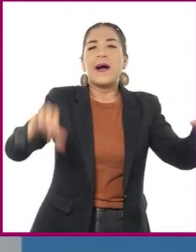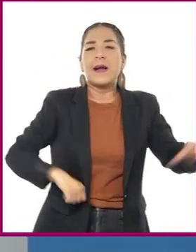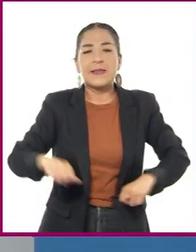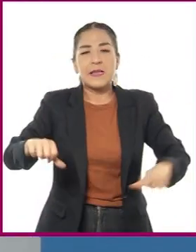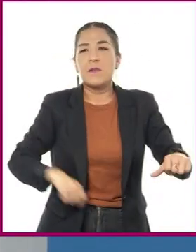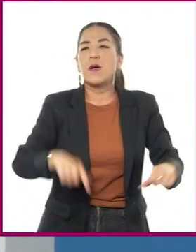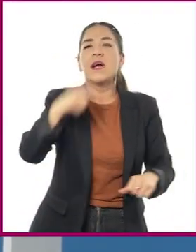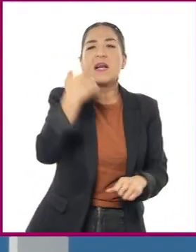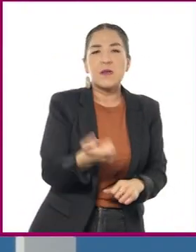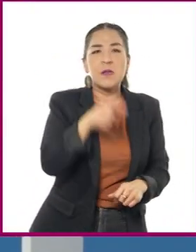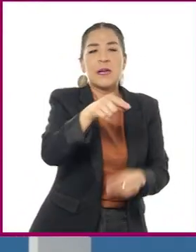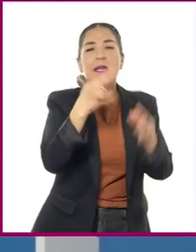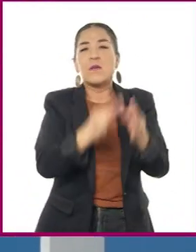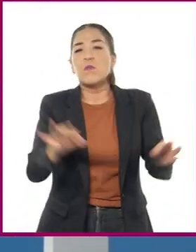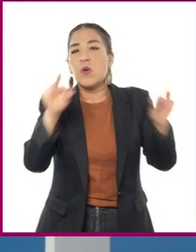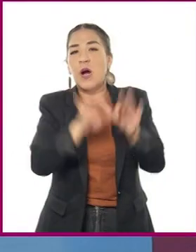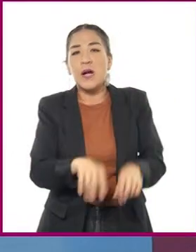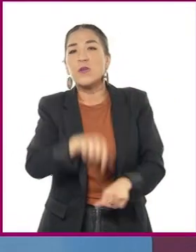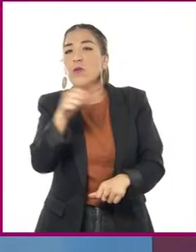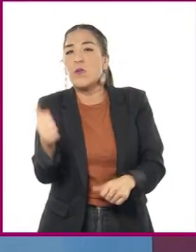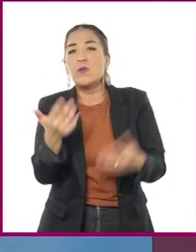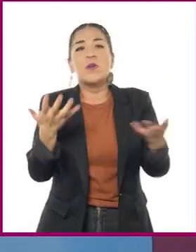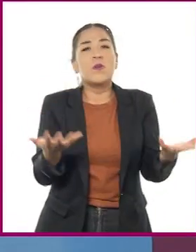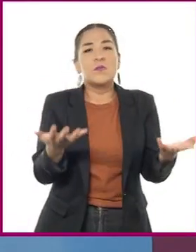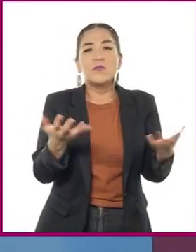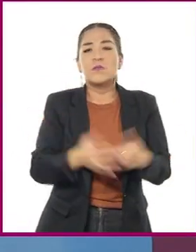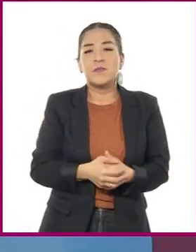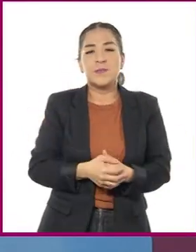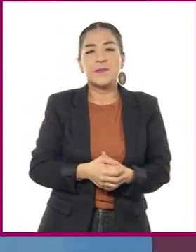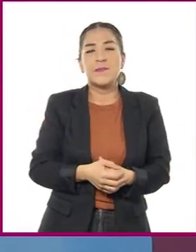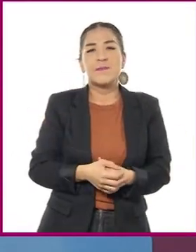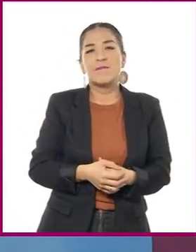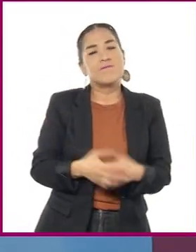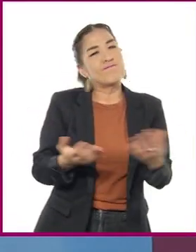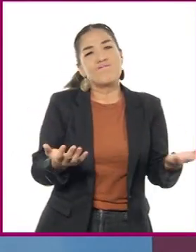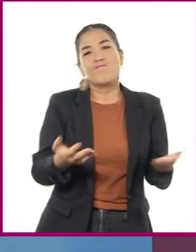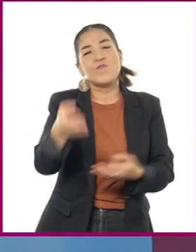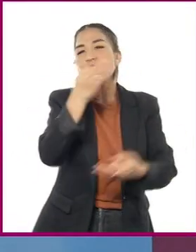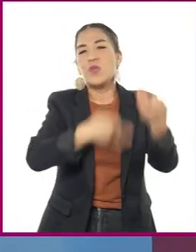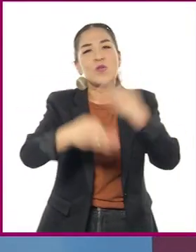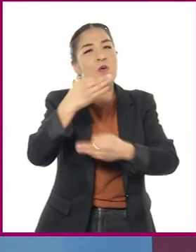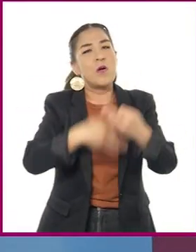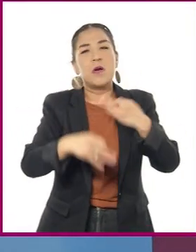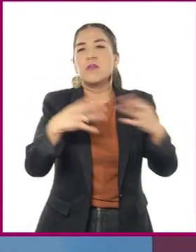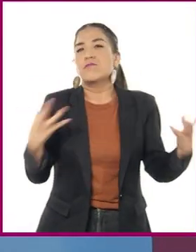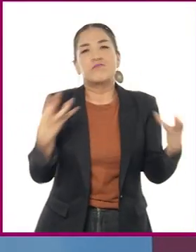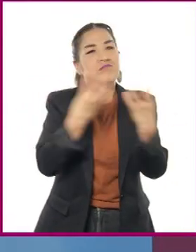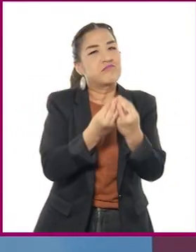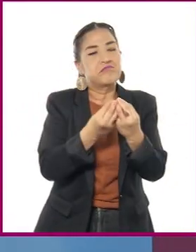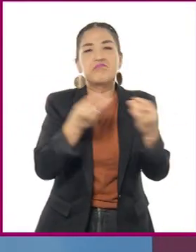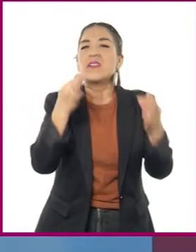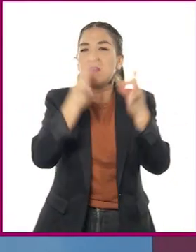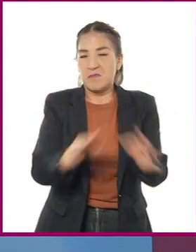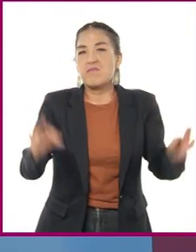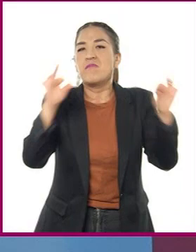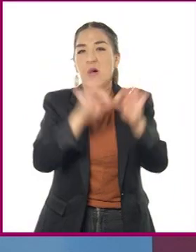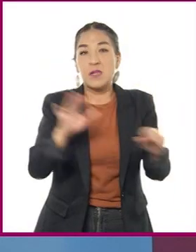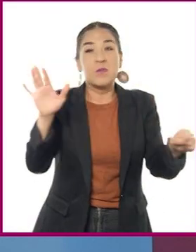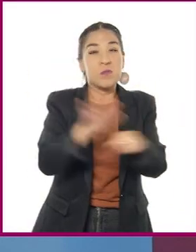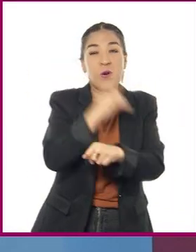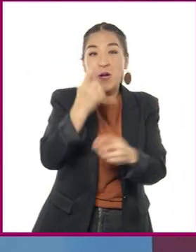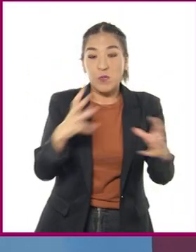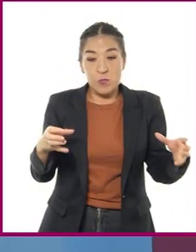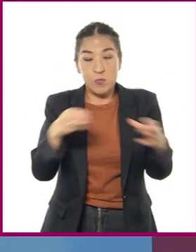es más importante que otro? En realidad, todos los sectores son importantes porque en